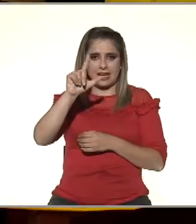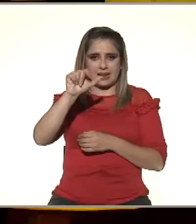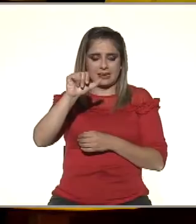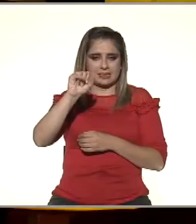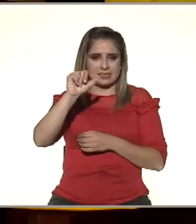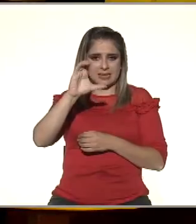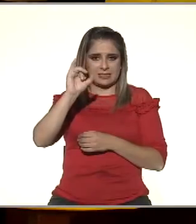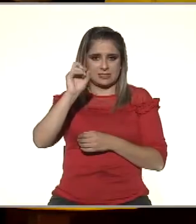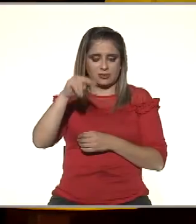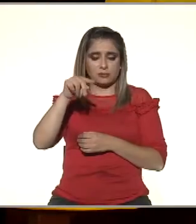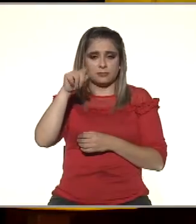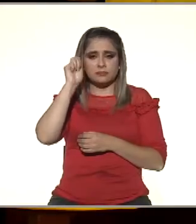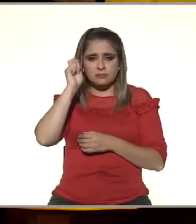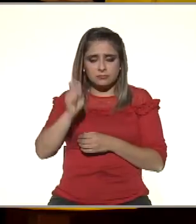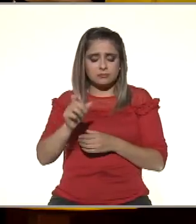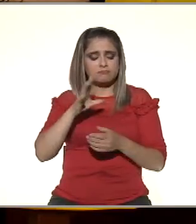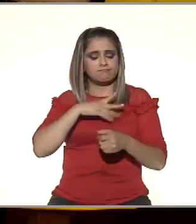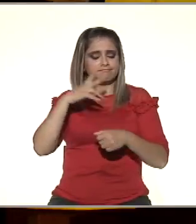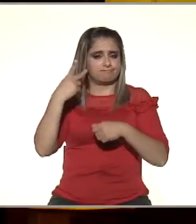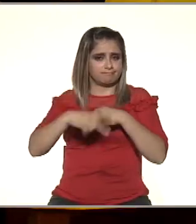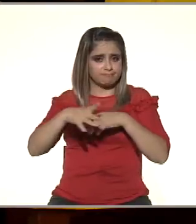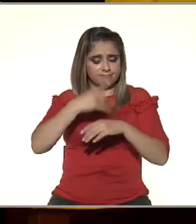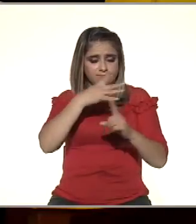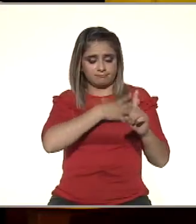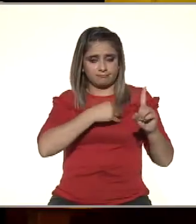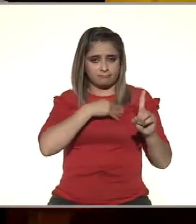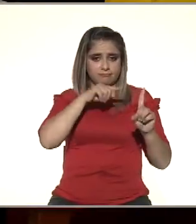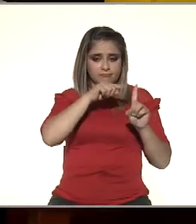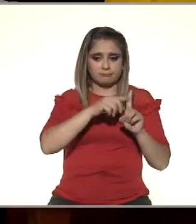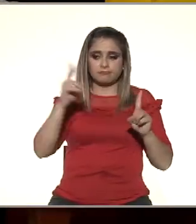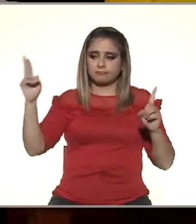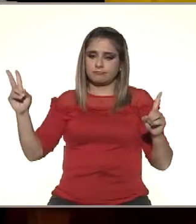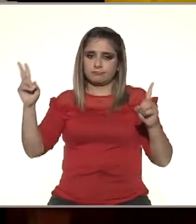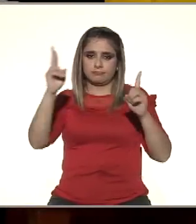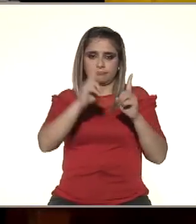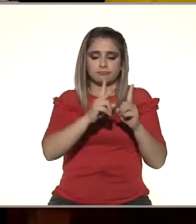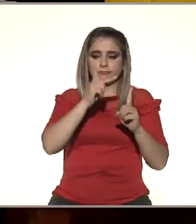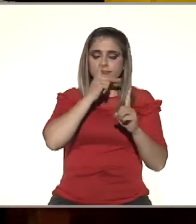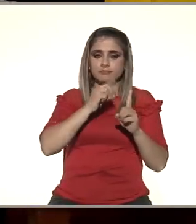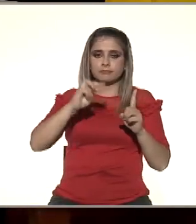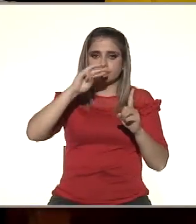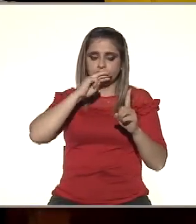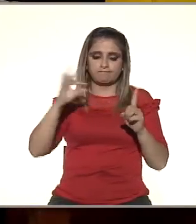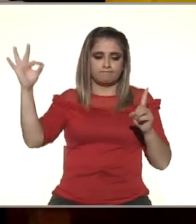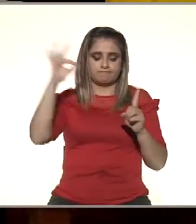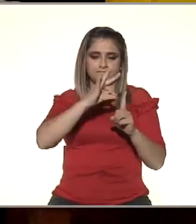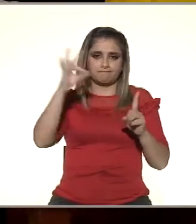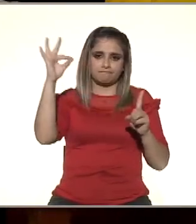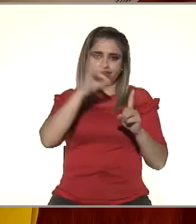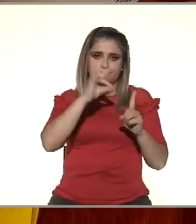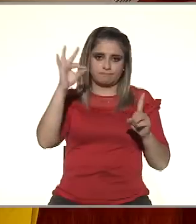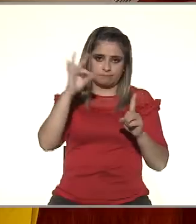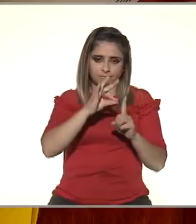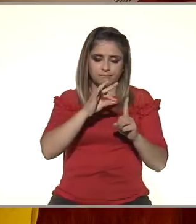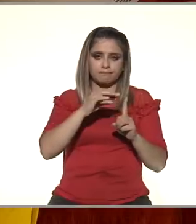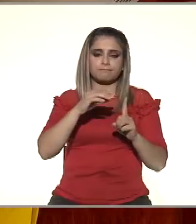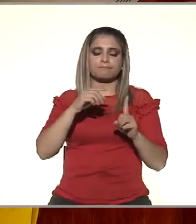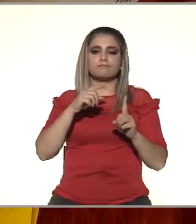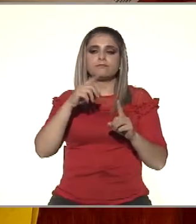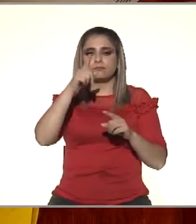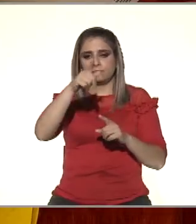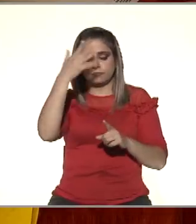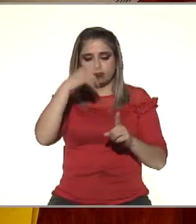fenómeno que conlleva muchos riesgos y es cuando los hijos toman el lugar de los papás. Hemos hablado mucho de los sistemas, de la